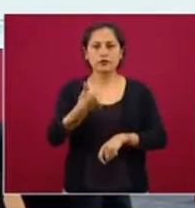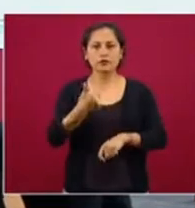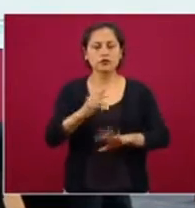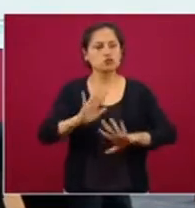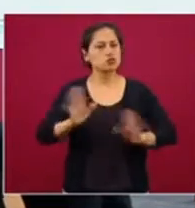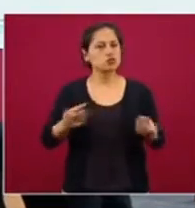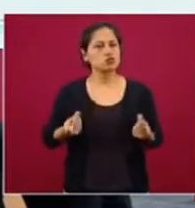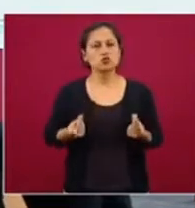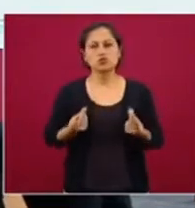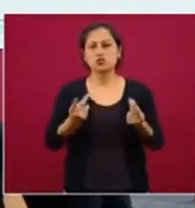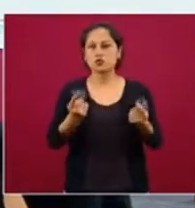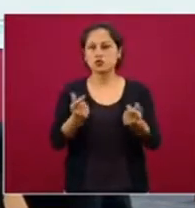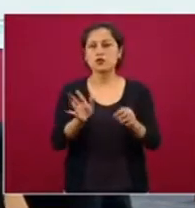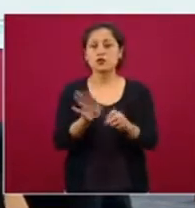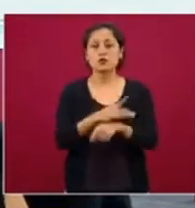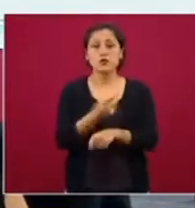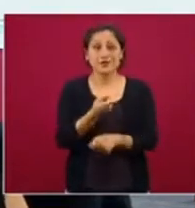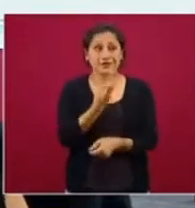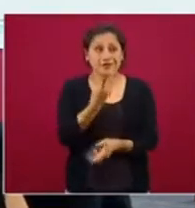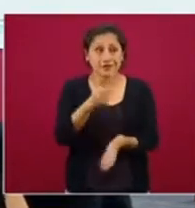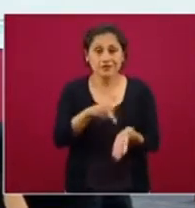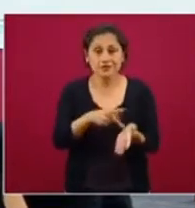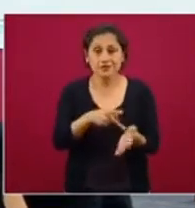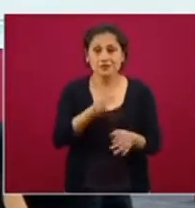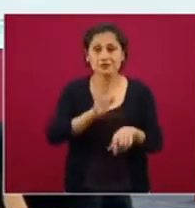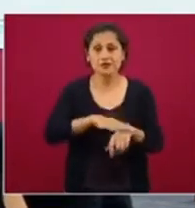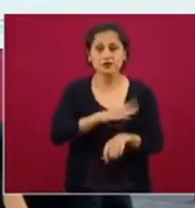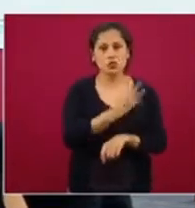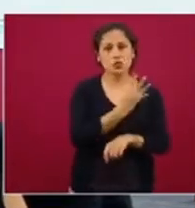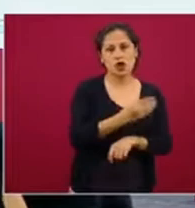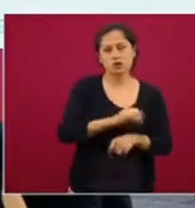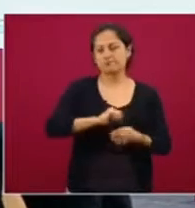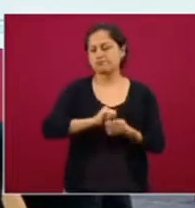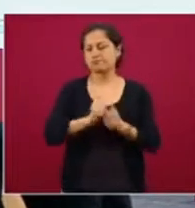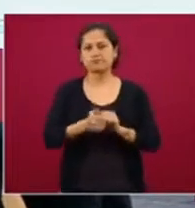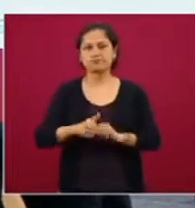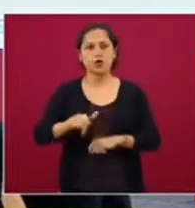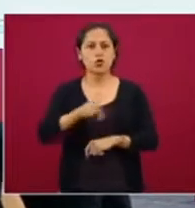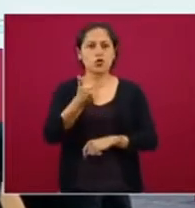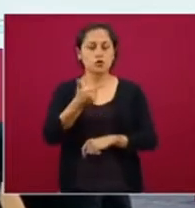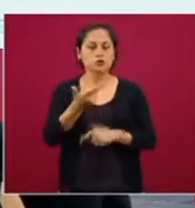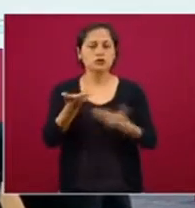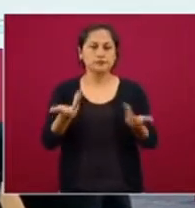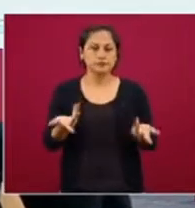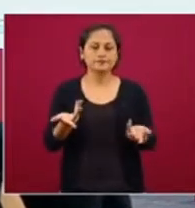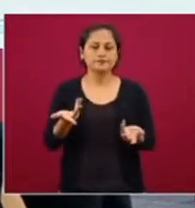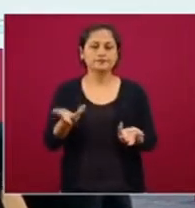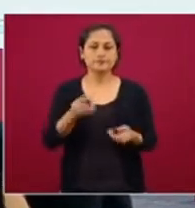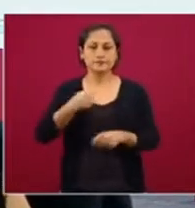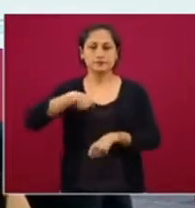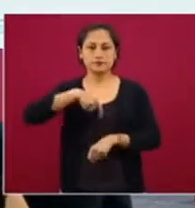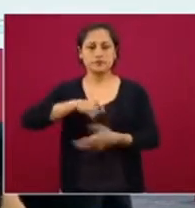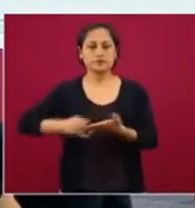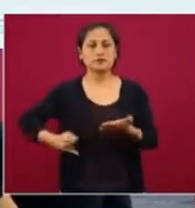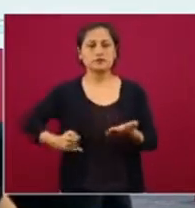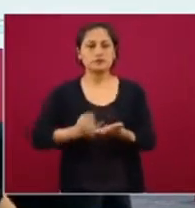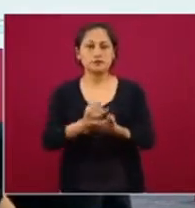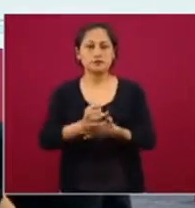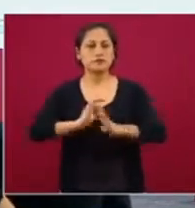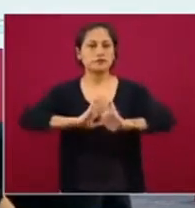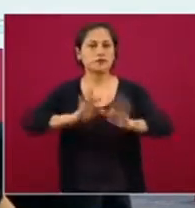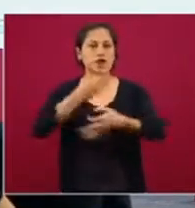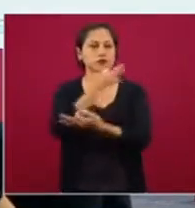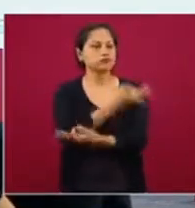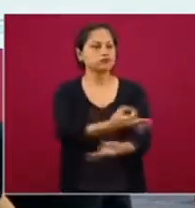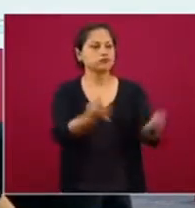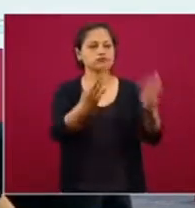epidemia, triplicando con 12 casos, y decidimos establecer lo que ya habíamos planeado, la Jornada Nacional de Sana